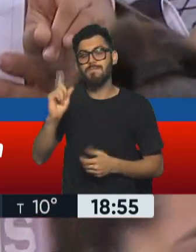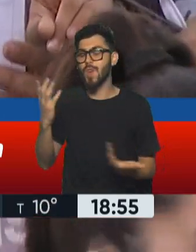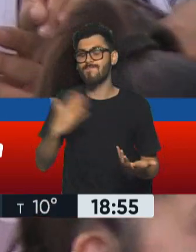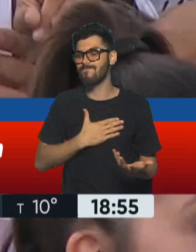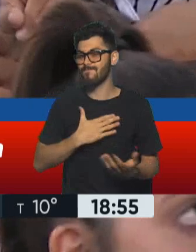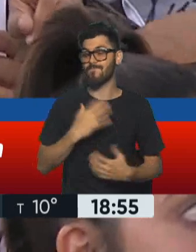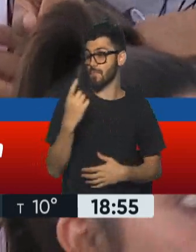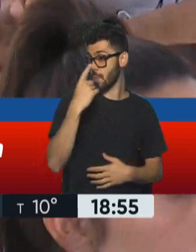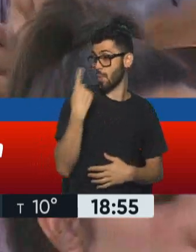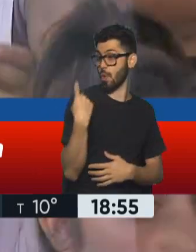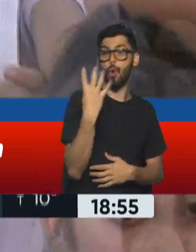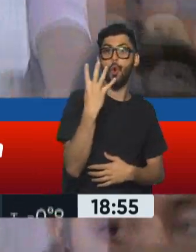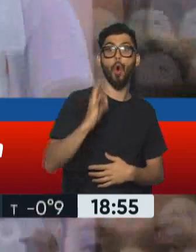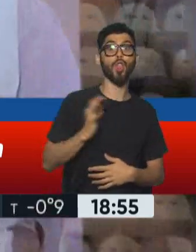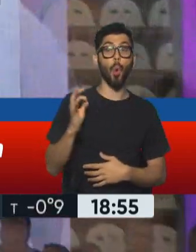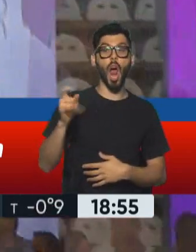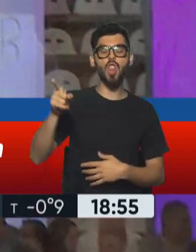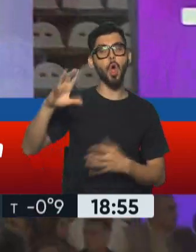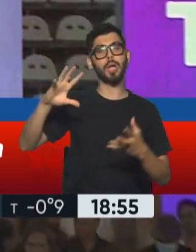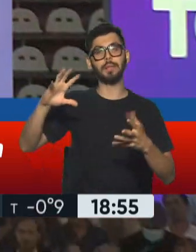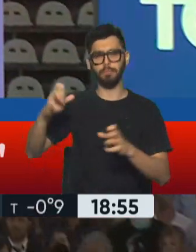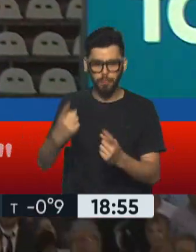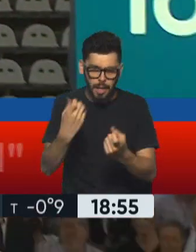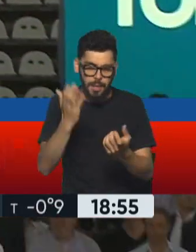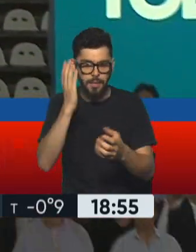últimos 4 años se frustró. ¿Necesitamos una camilla?